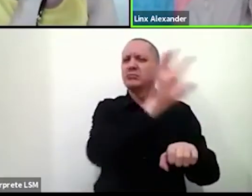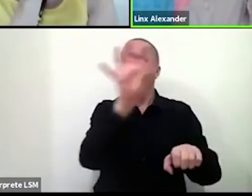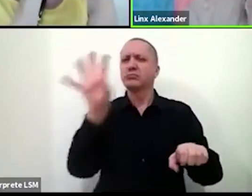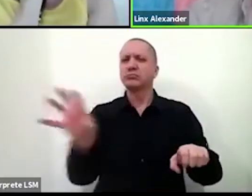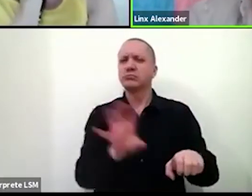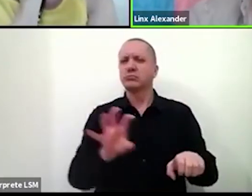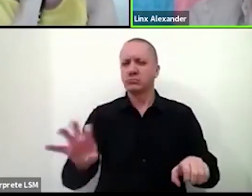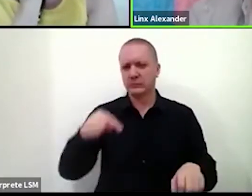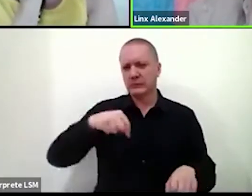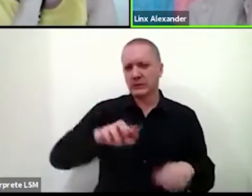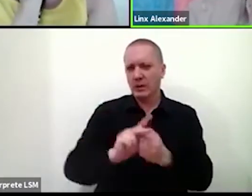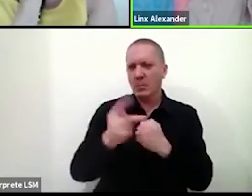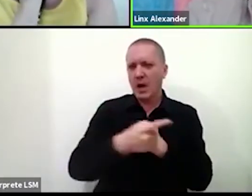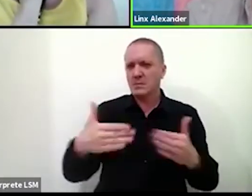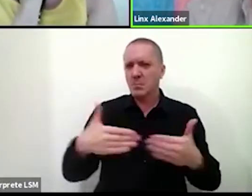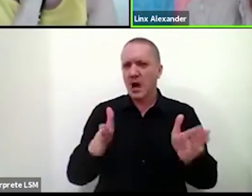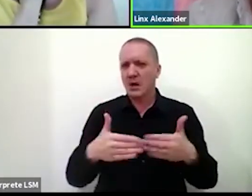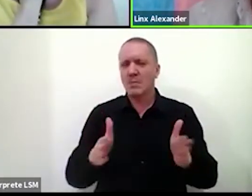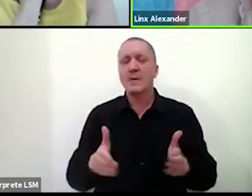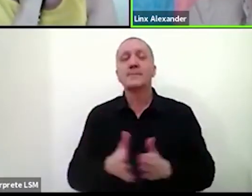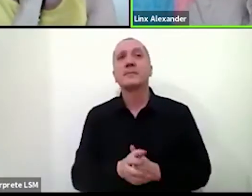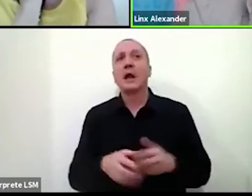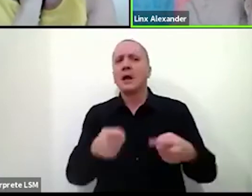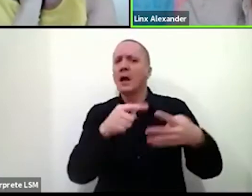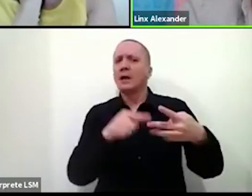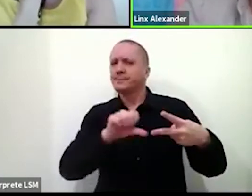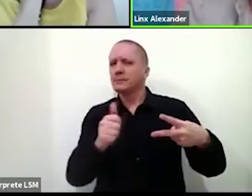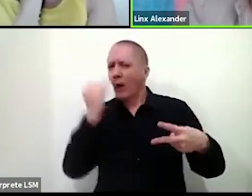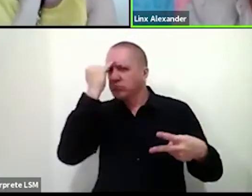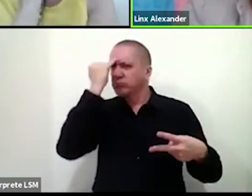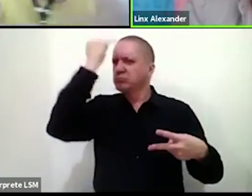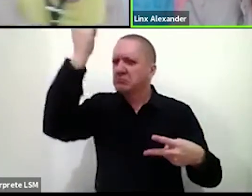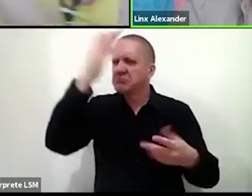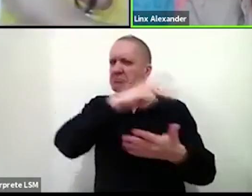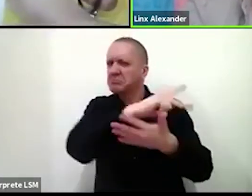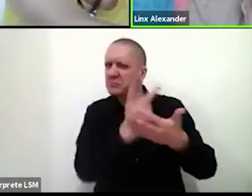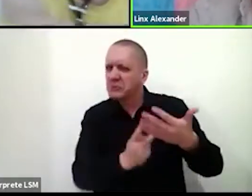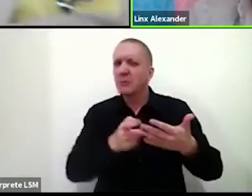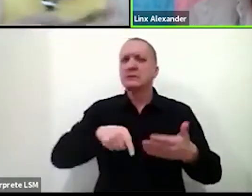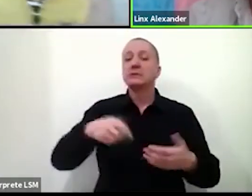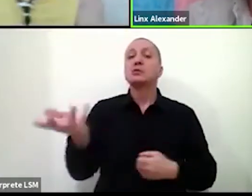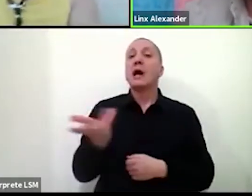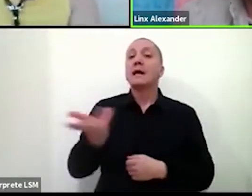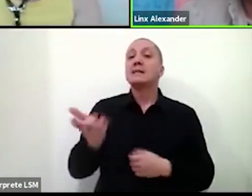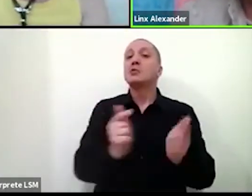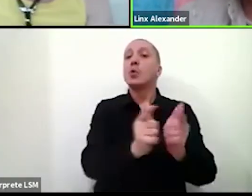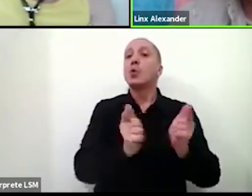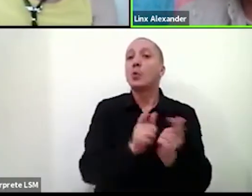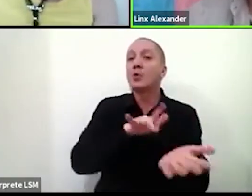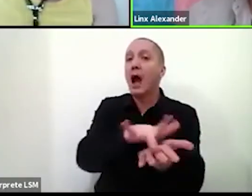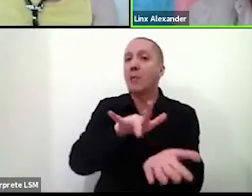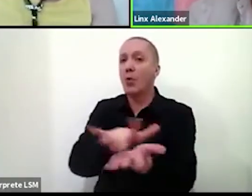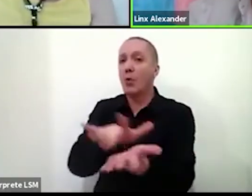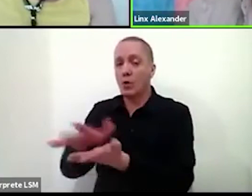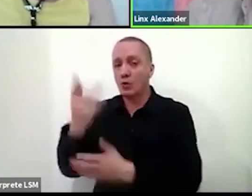Adicionalmente, otras iniciativas que hemos tenido dentro del mismo proyecto ha sido la creación de grupos de apoyo psicológico,